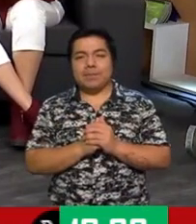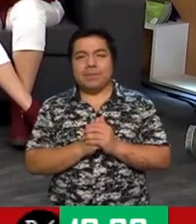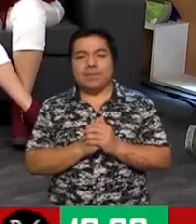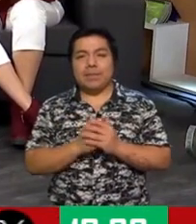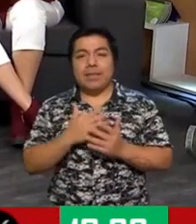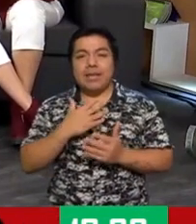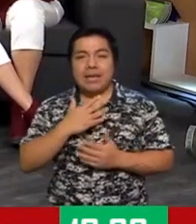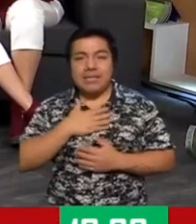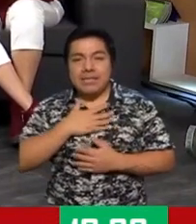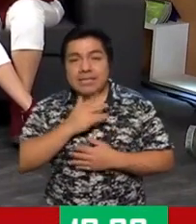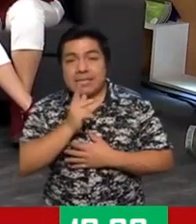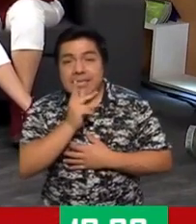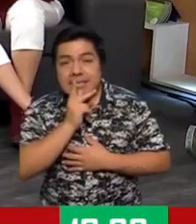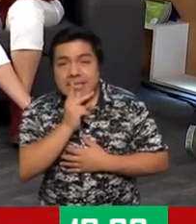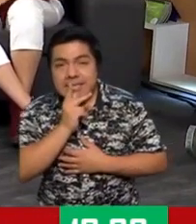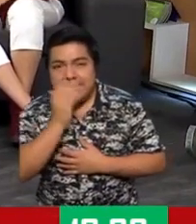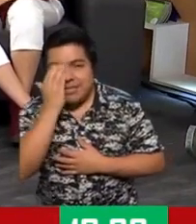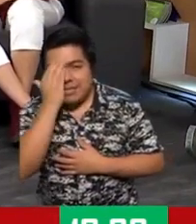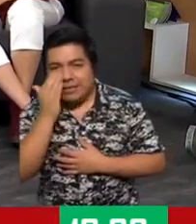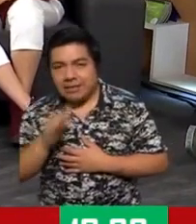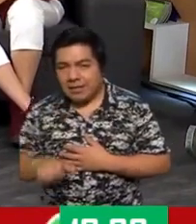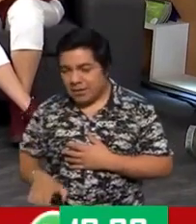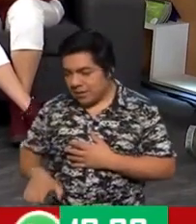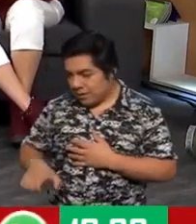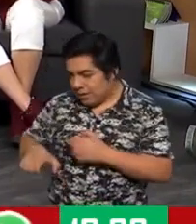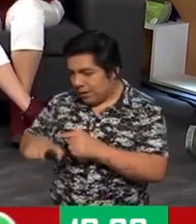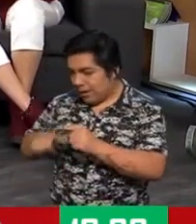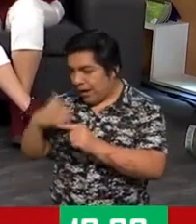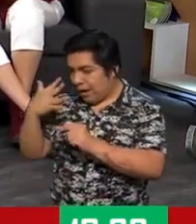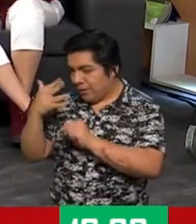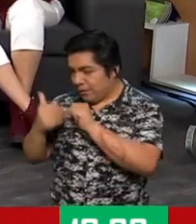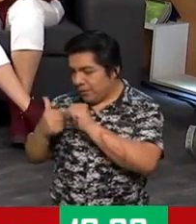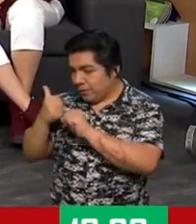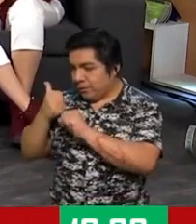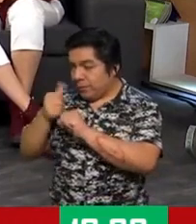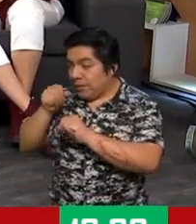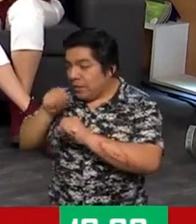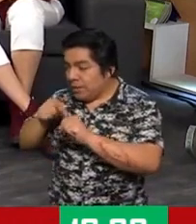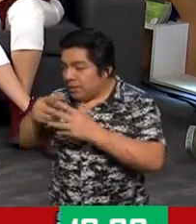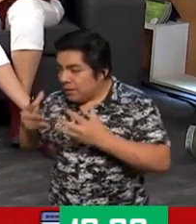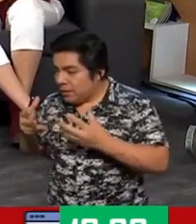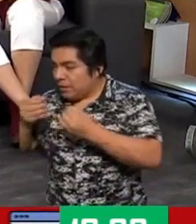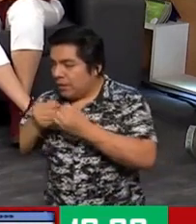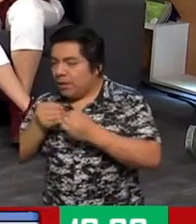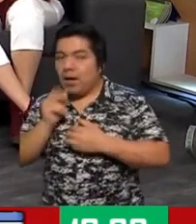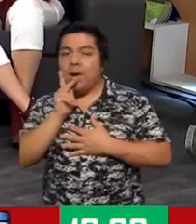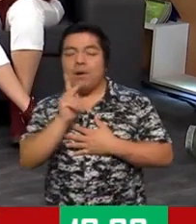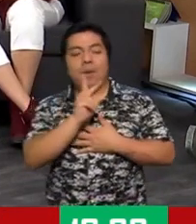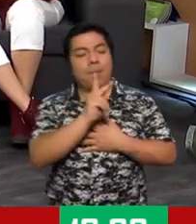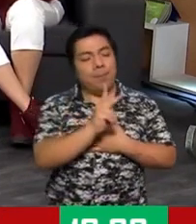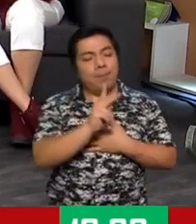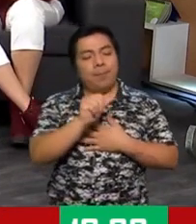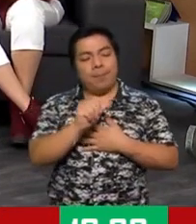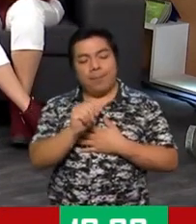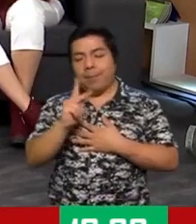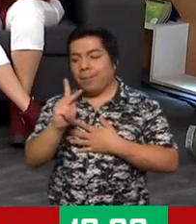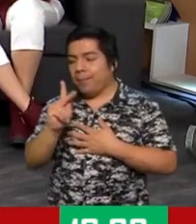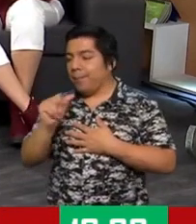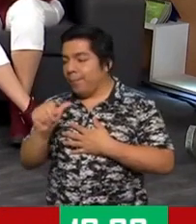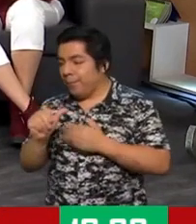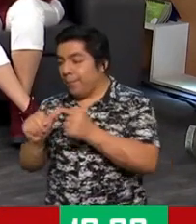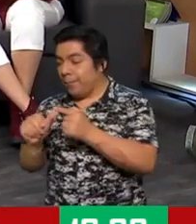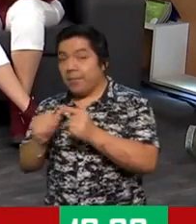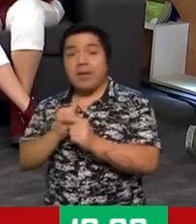Conocí a mi padre justo después de cumplir 5 años. En esa misma época aprendí a deletrear la palabra papá. A él le